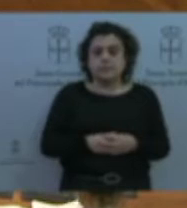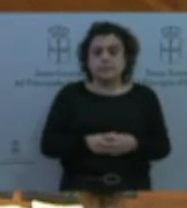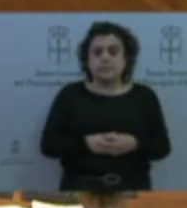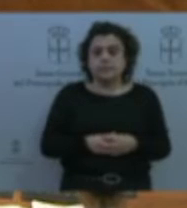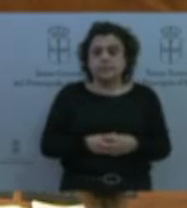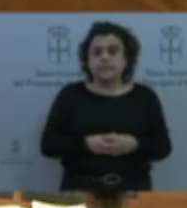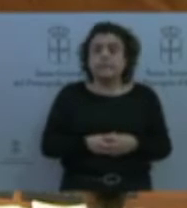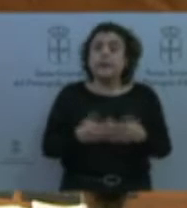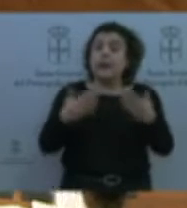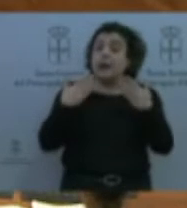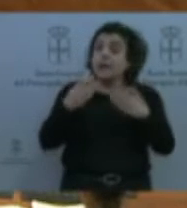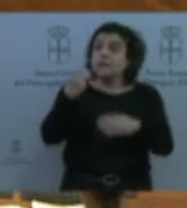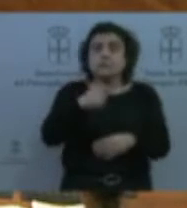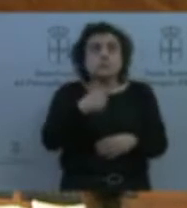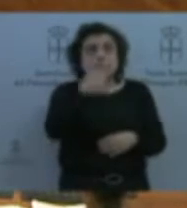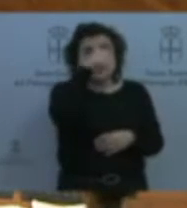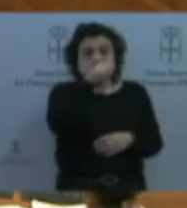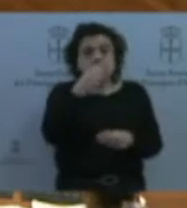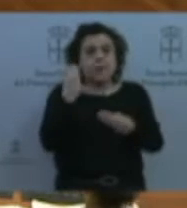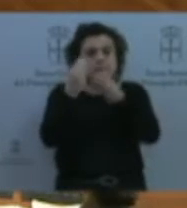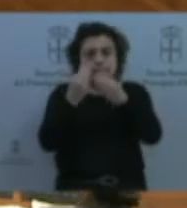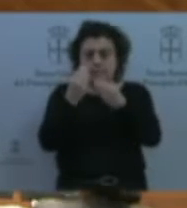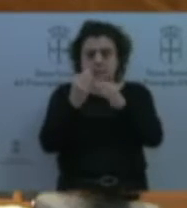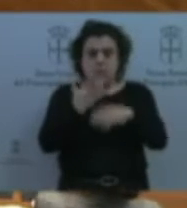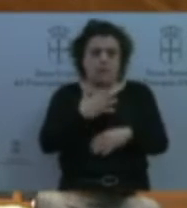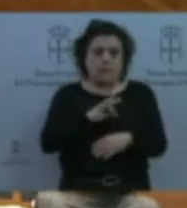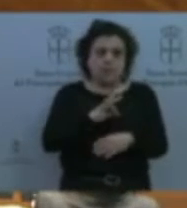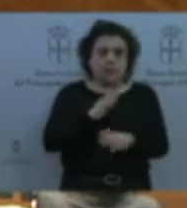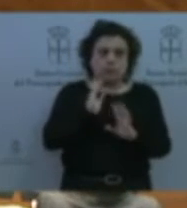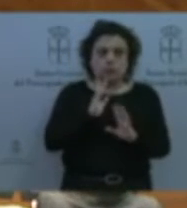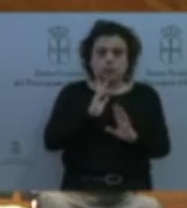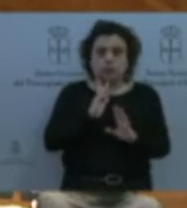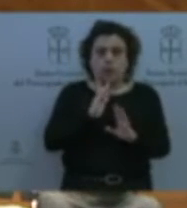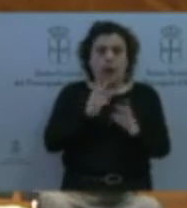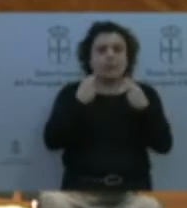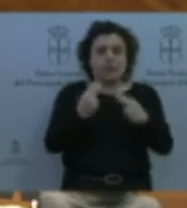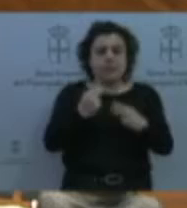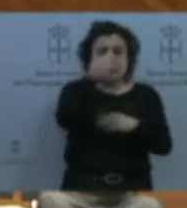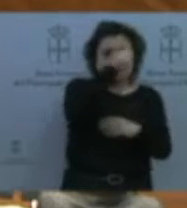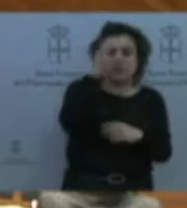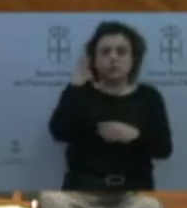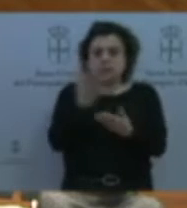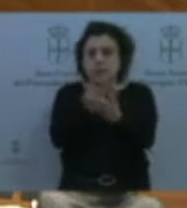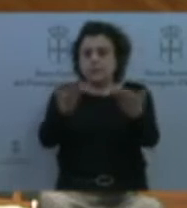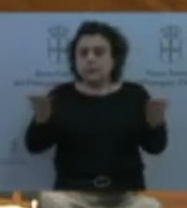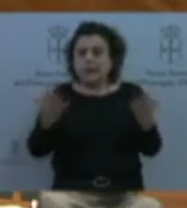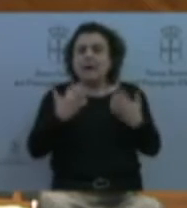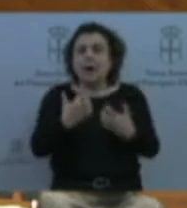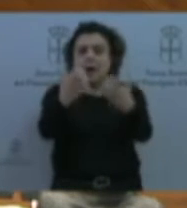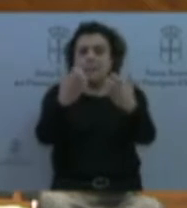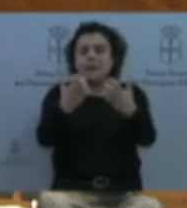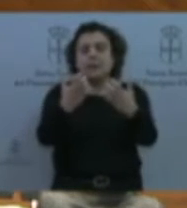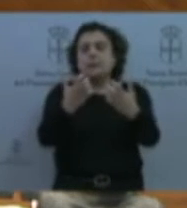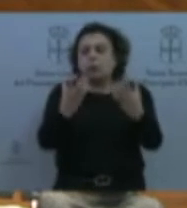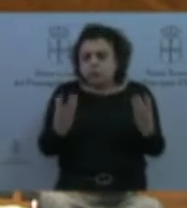creo que puedo hacer extensivo a todos los diputados y diputadas de esta Cámara el agradecimiento que queremos hacerles a los y las Ujieres y al Servicio